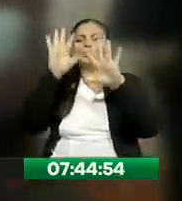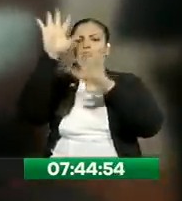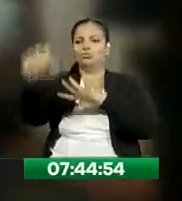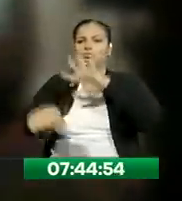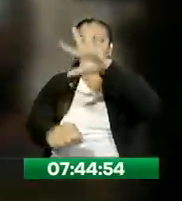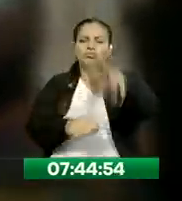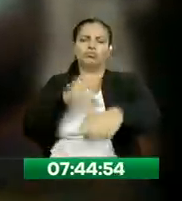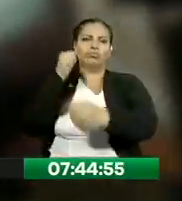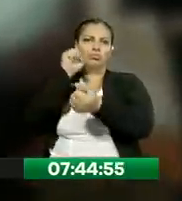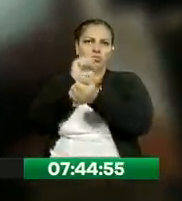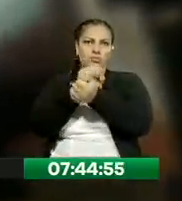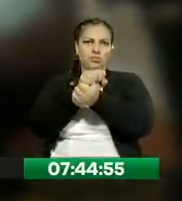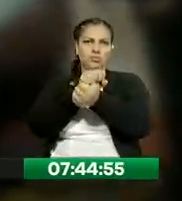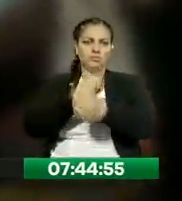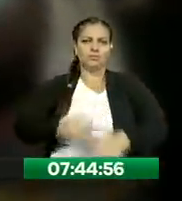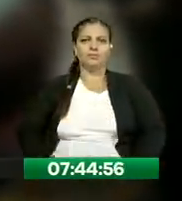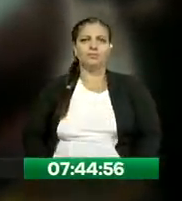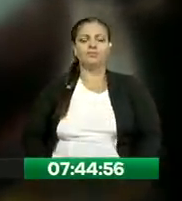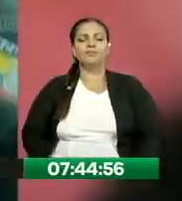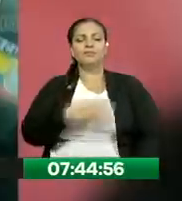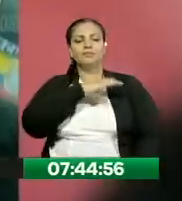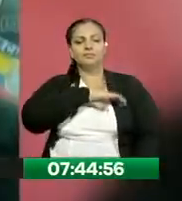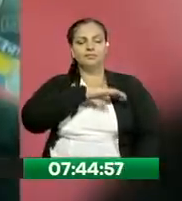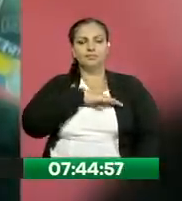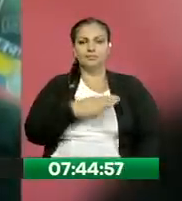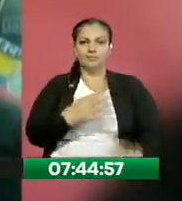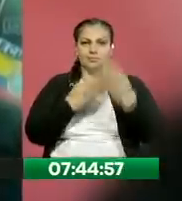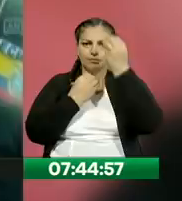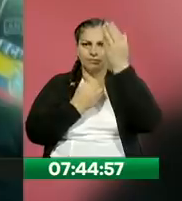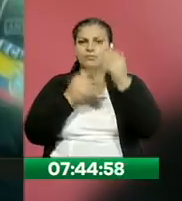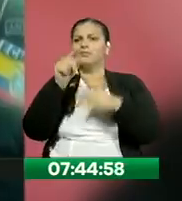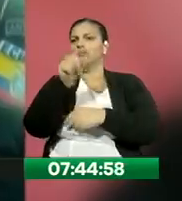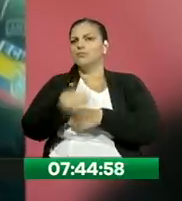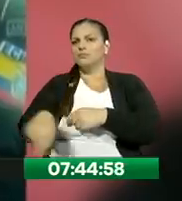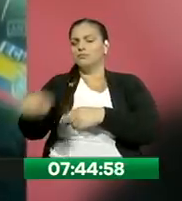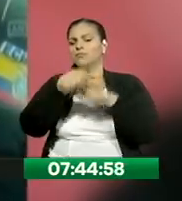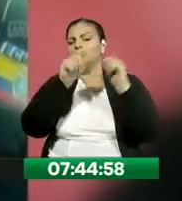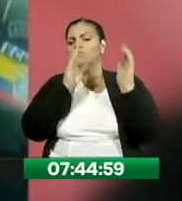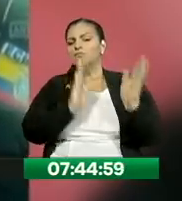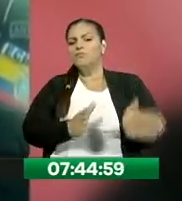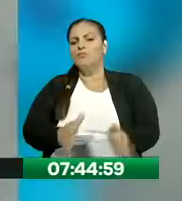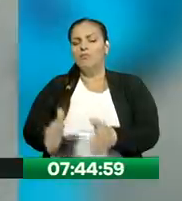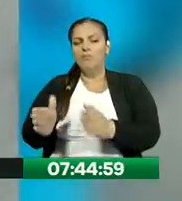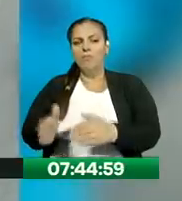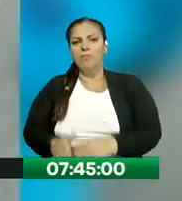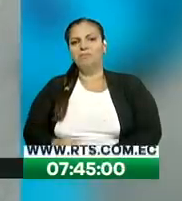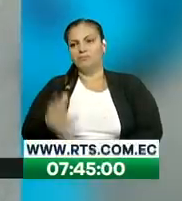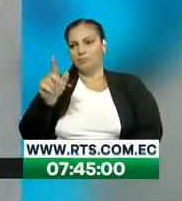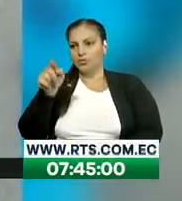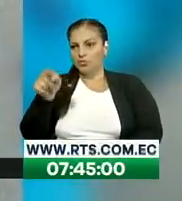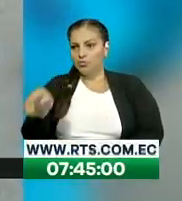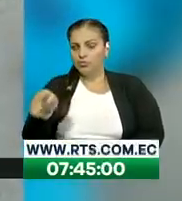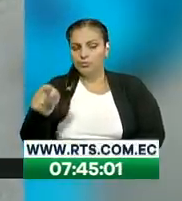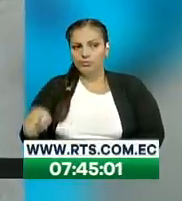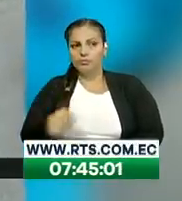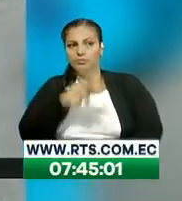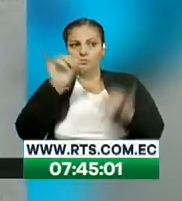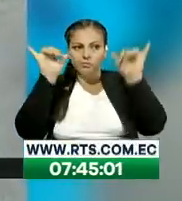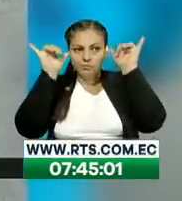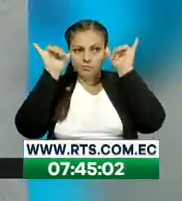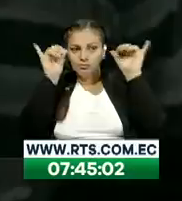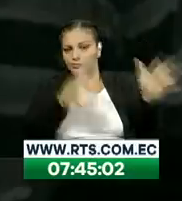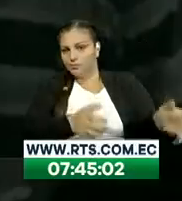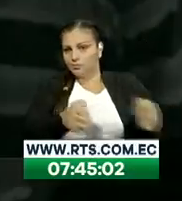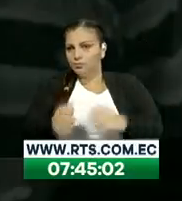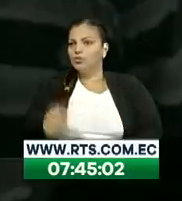roles y funciones. Según la policía, unos eran los encargados de sacar el ganado de las fincas, otros del transporte, y los últimos